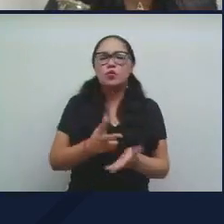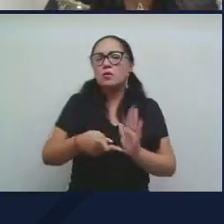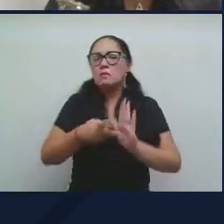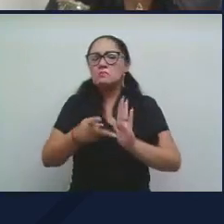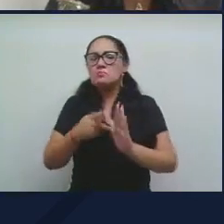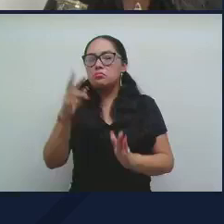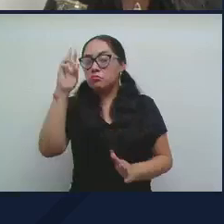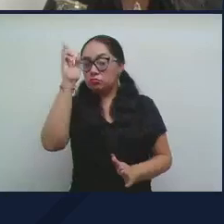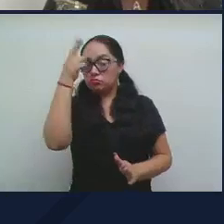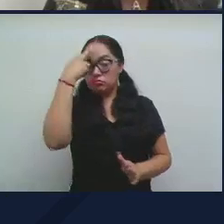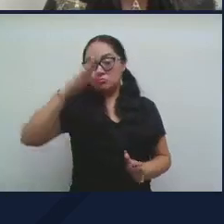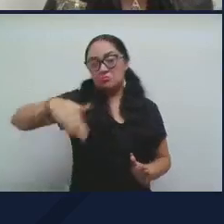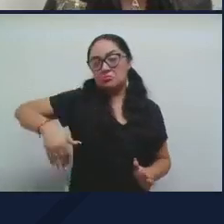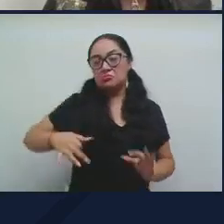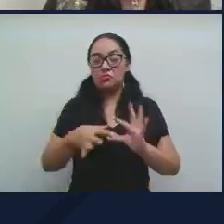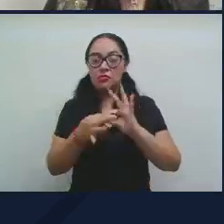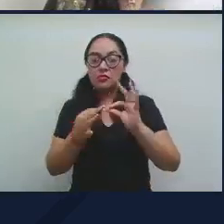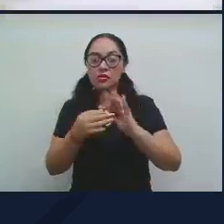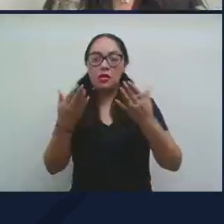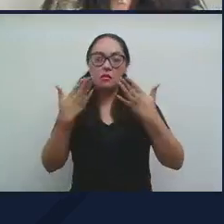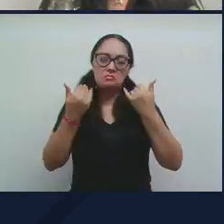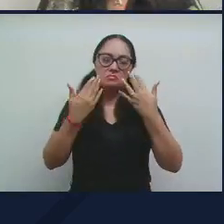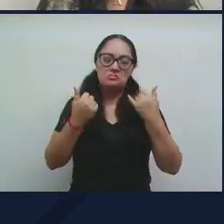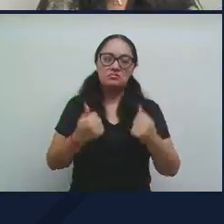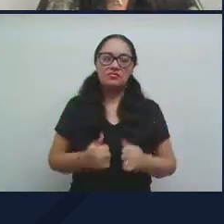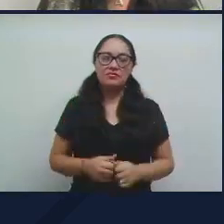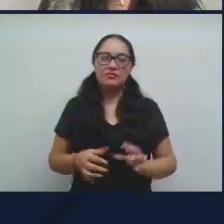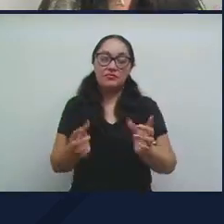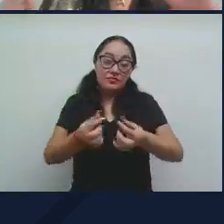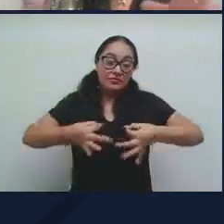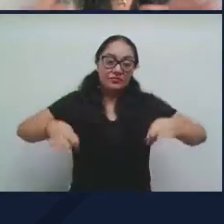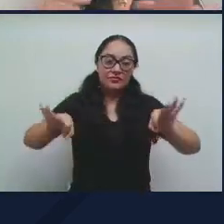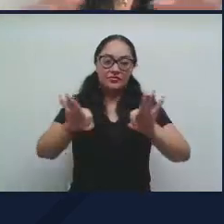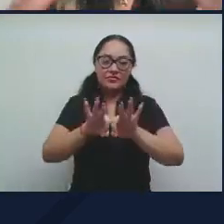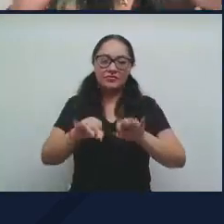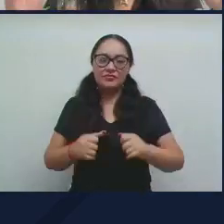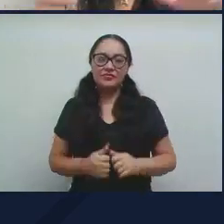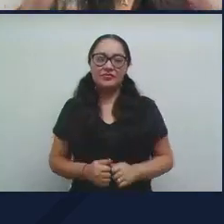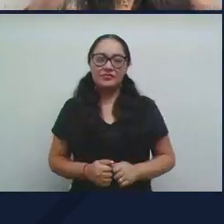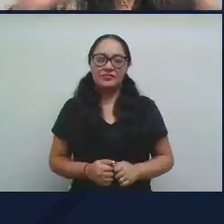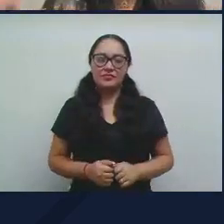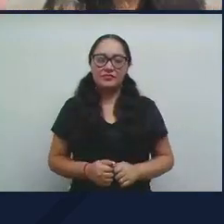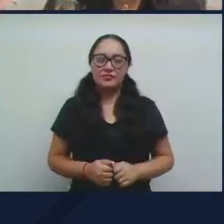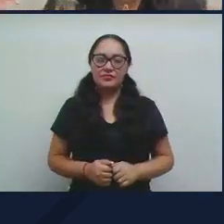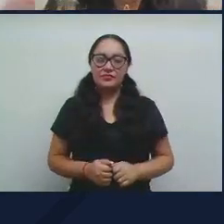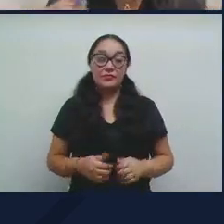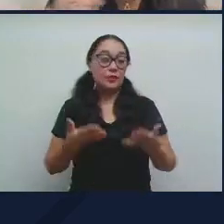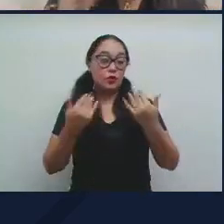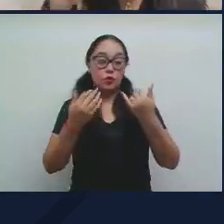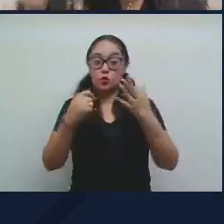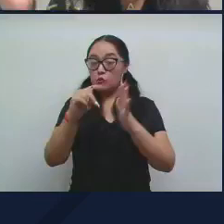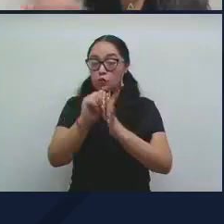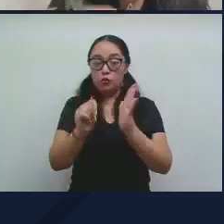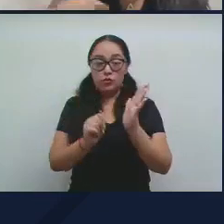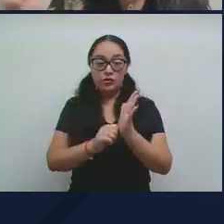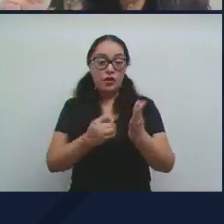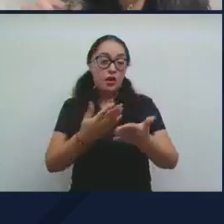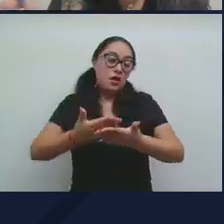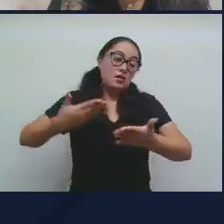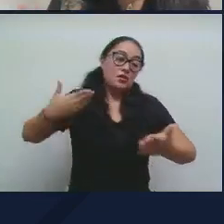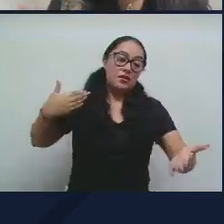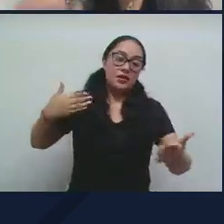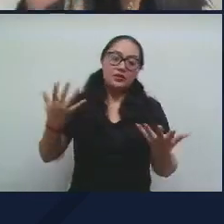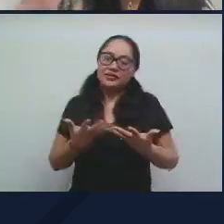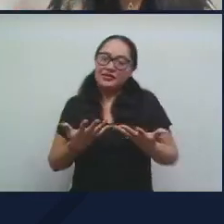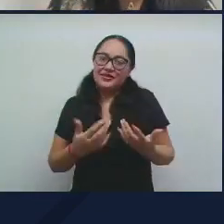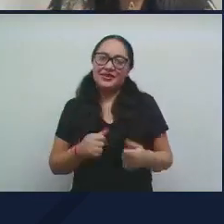nos compartió, que importantísimo, bueno, pues ya no hay estos testamentos que se hacían antes, ¿no? Que era donde uno